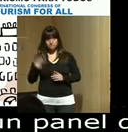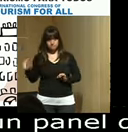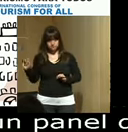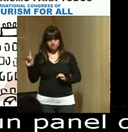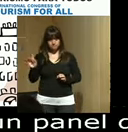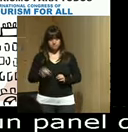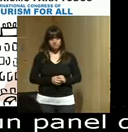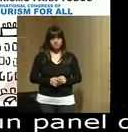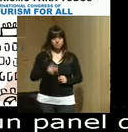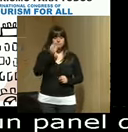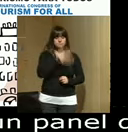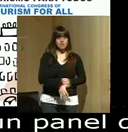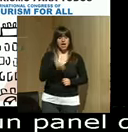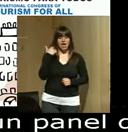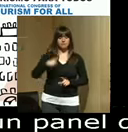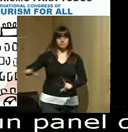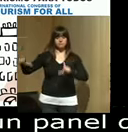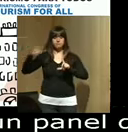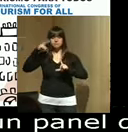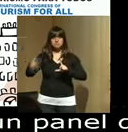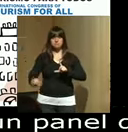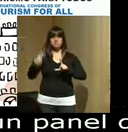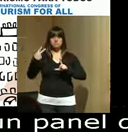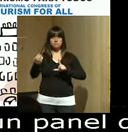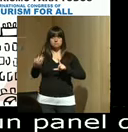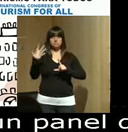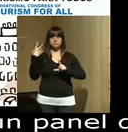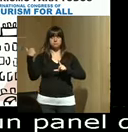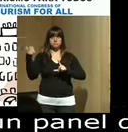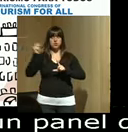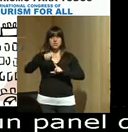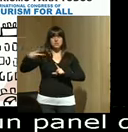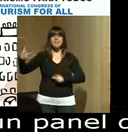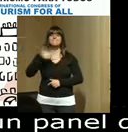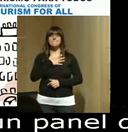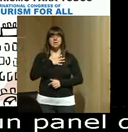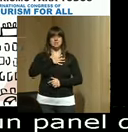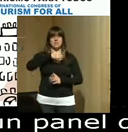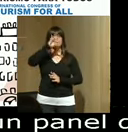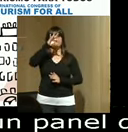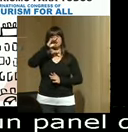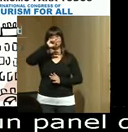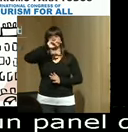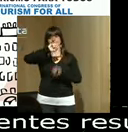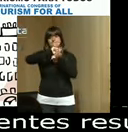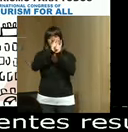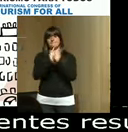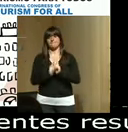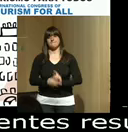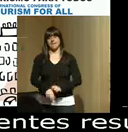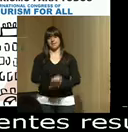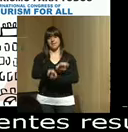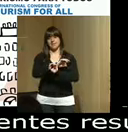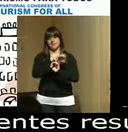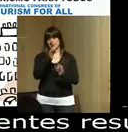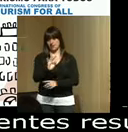Ahí. Bien, ahí solamente presento en esta transparencia los resultados de mis variables clave. ¿Qué es lo que he hecho? Tenemos como variable dependiente el